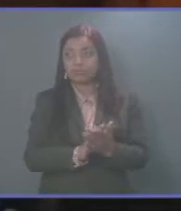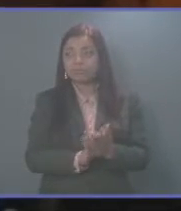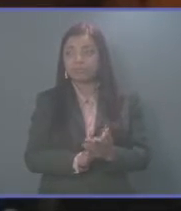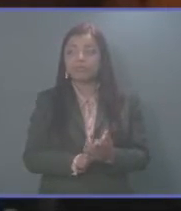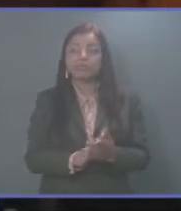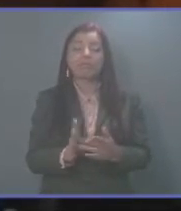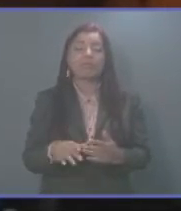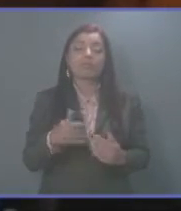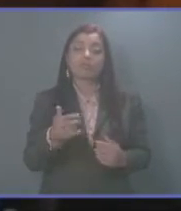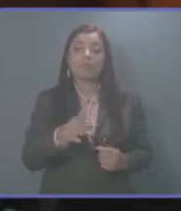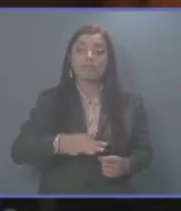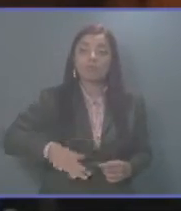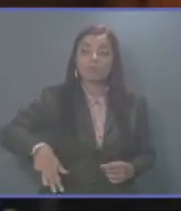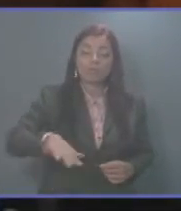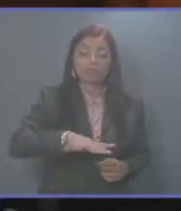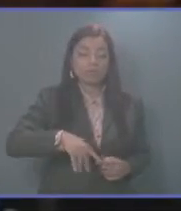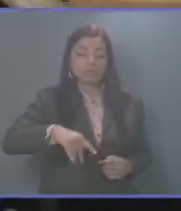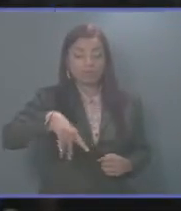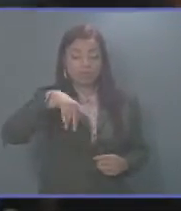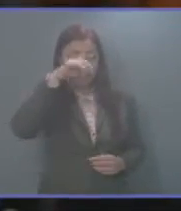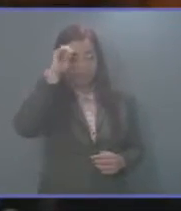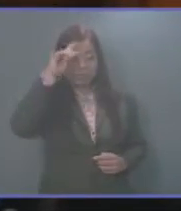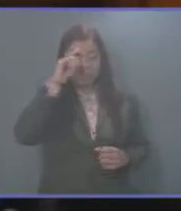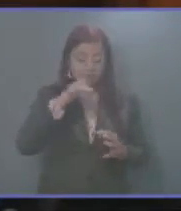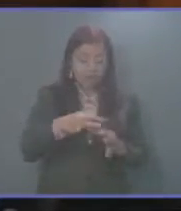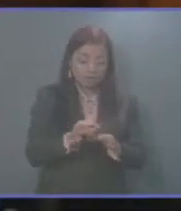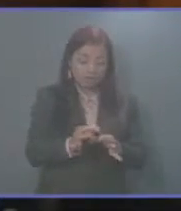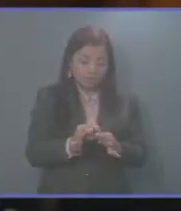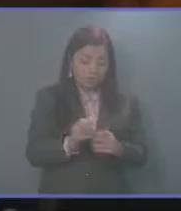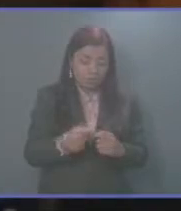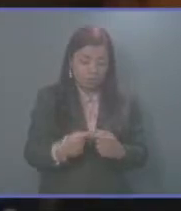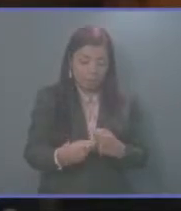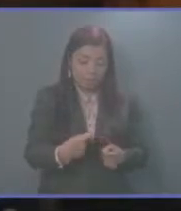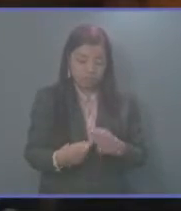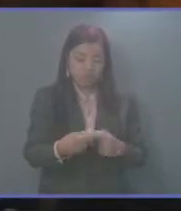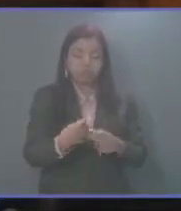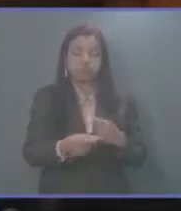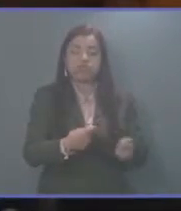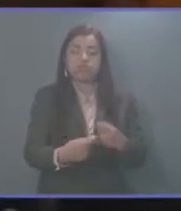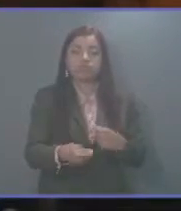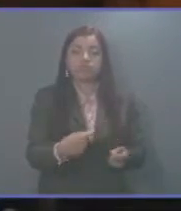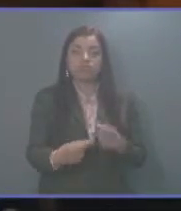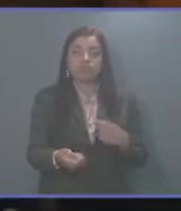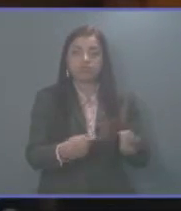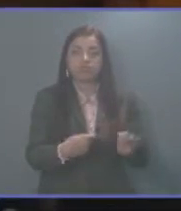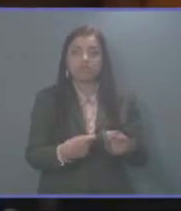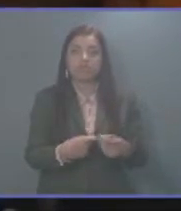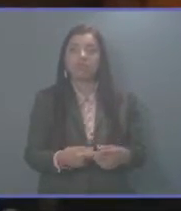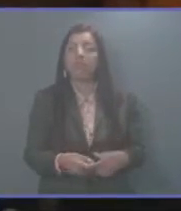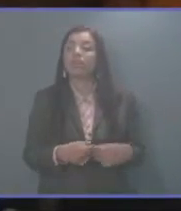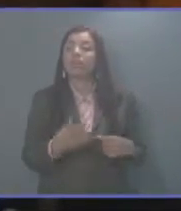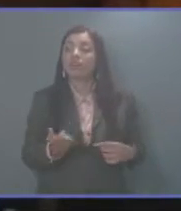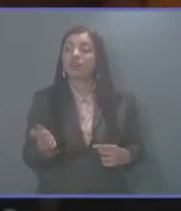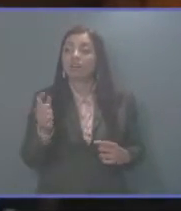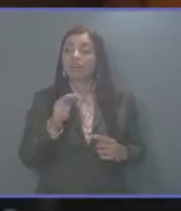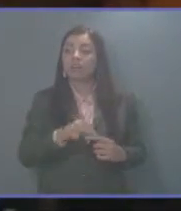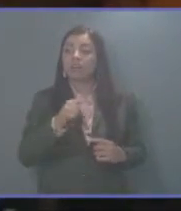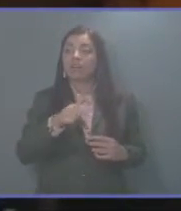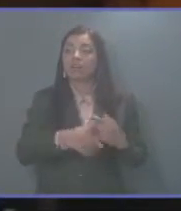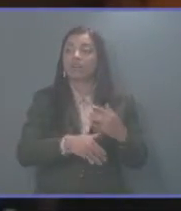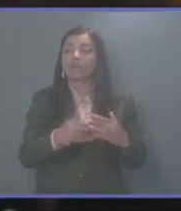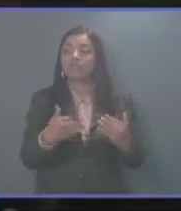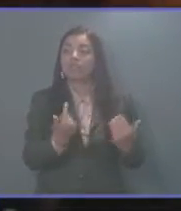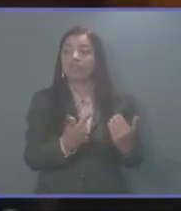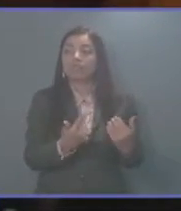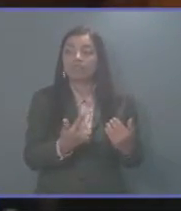En los centros de fabricación o coheterías de productos pirotécnicos, incluidos los